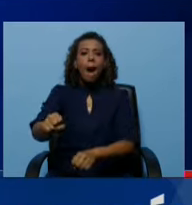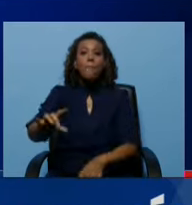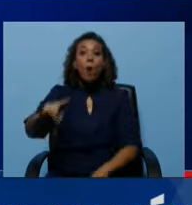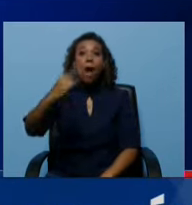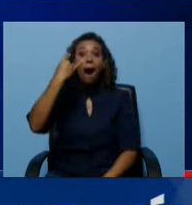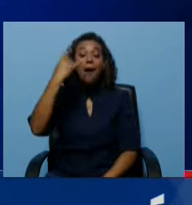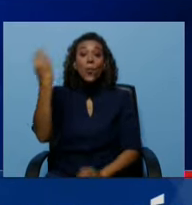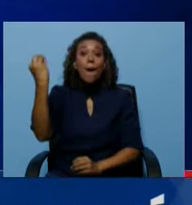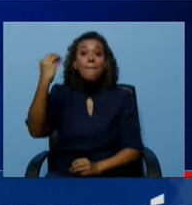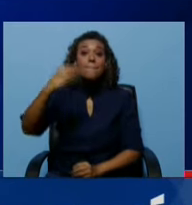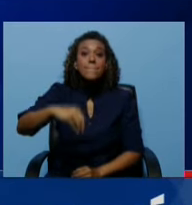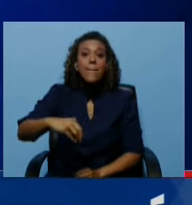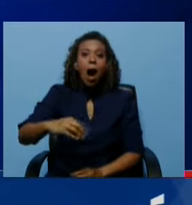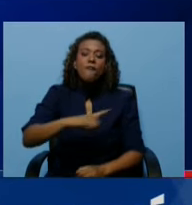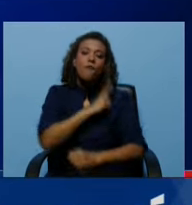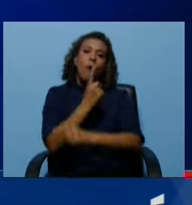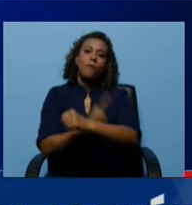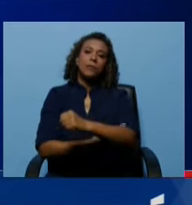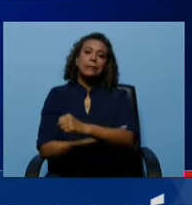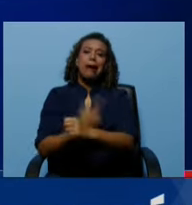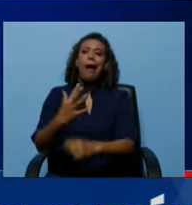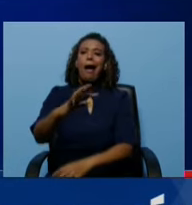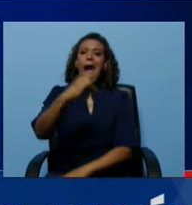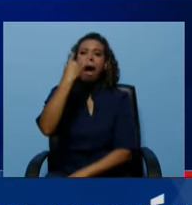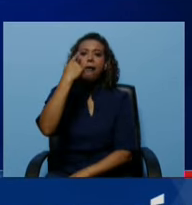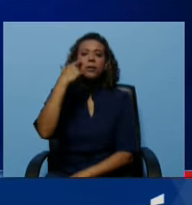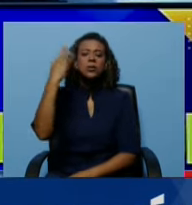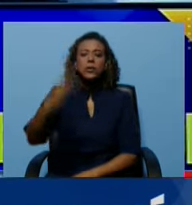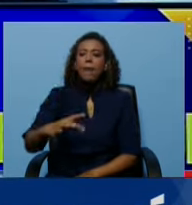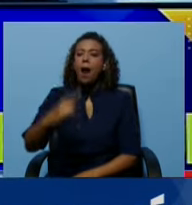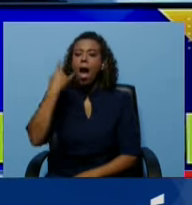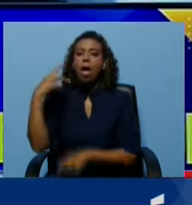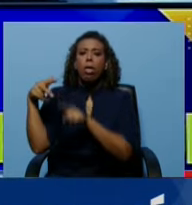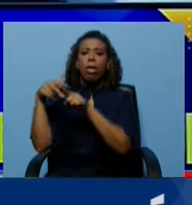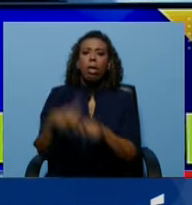engaño que por la fuerza.